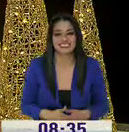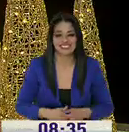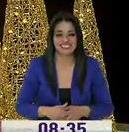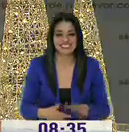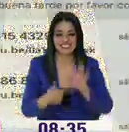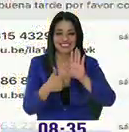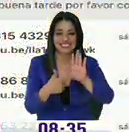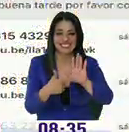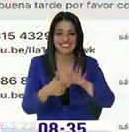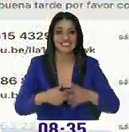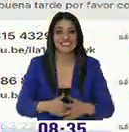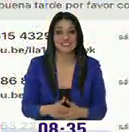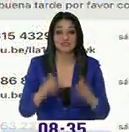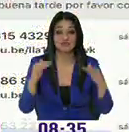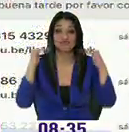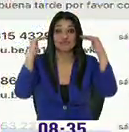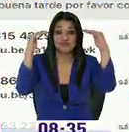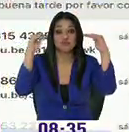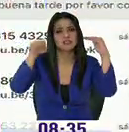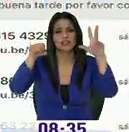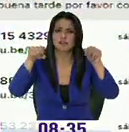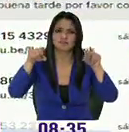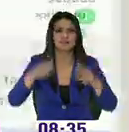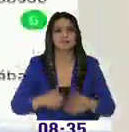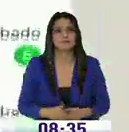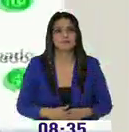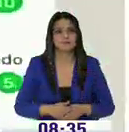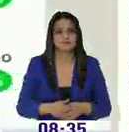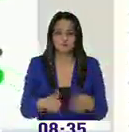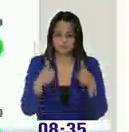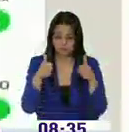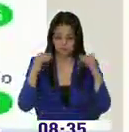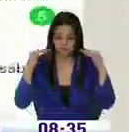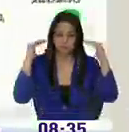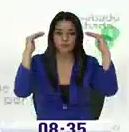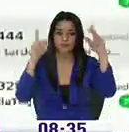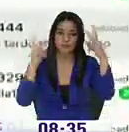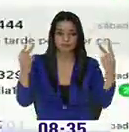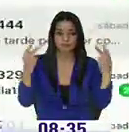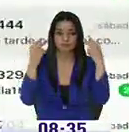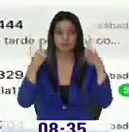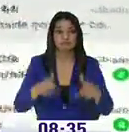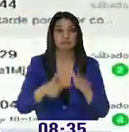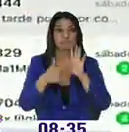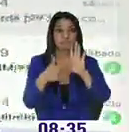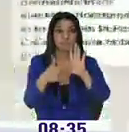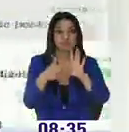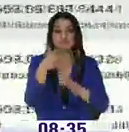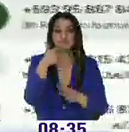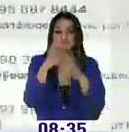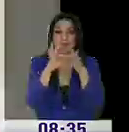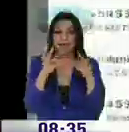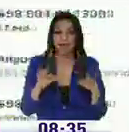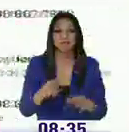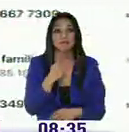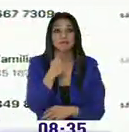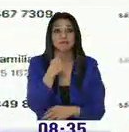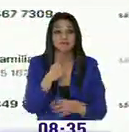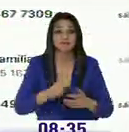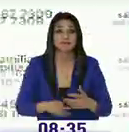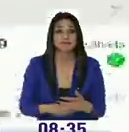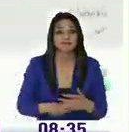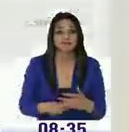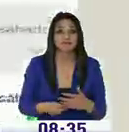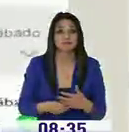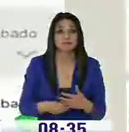En pantalla, ¿reinando o no reinando? Qué bueno que estemos reinando. Miren ustedes lo que nos dicen por acá, por favor. Dolores de